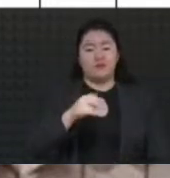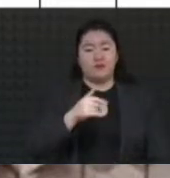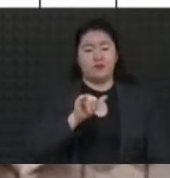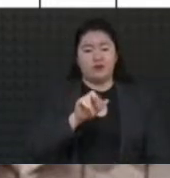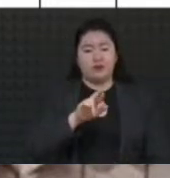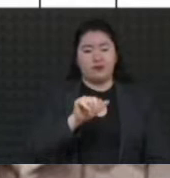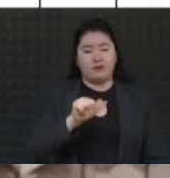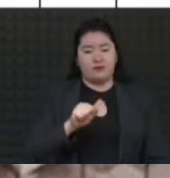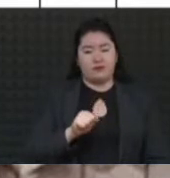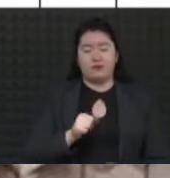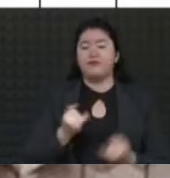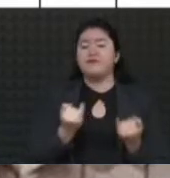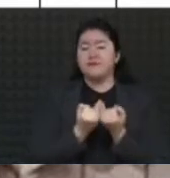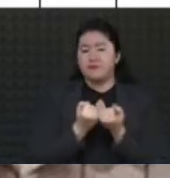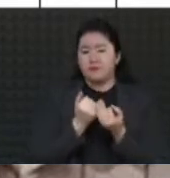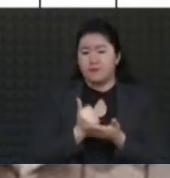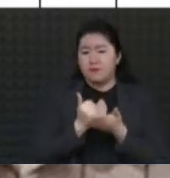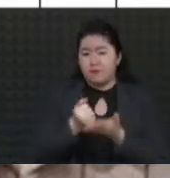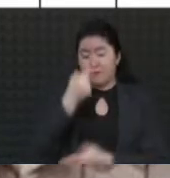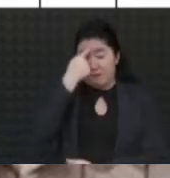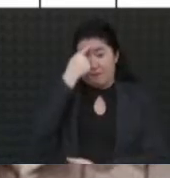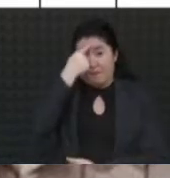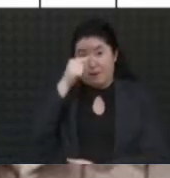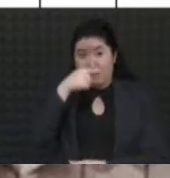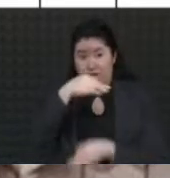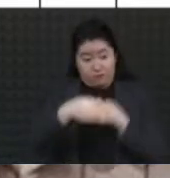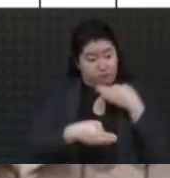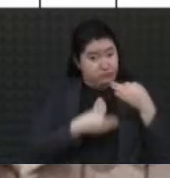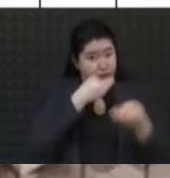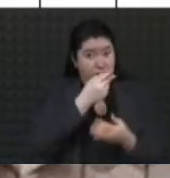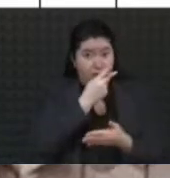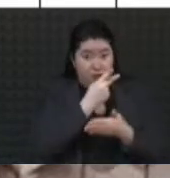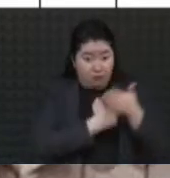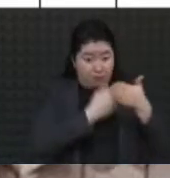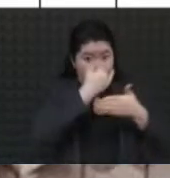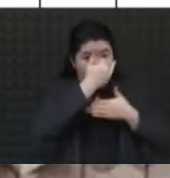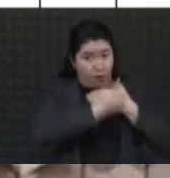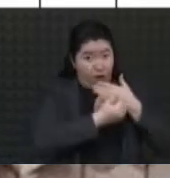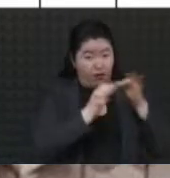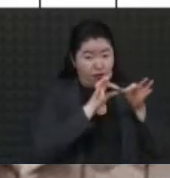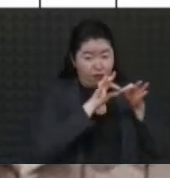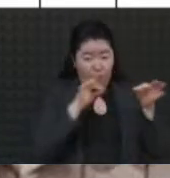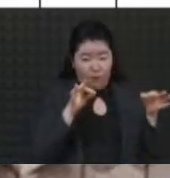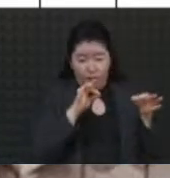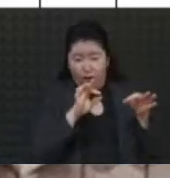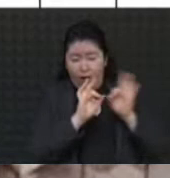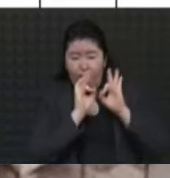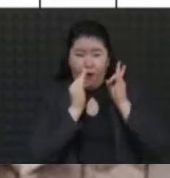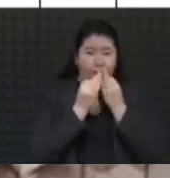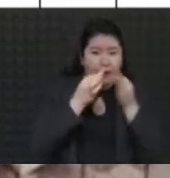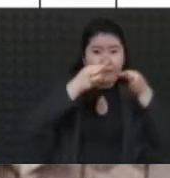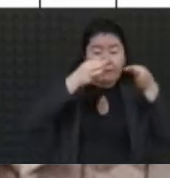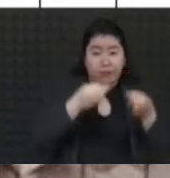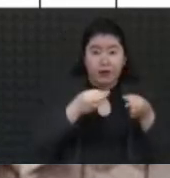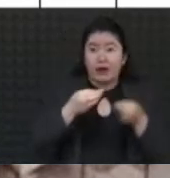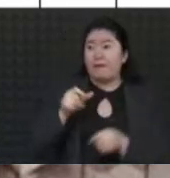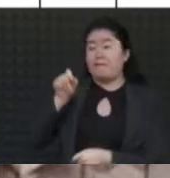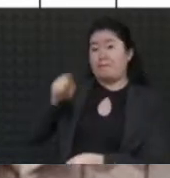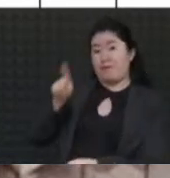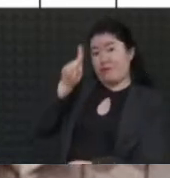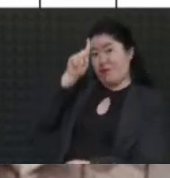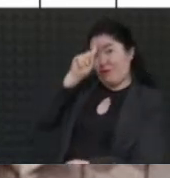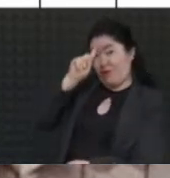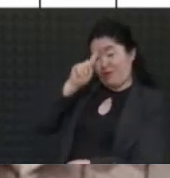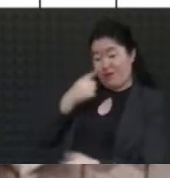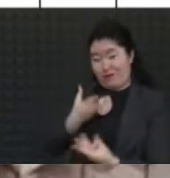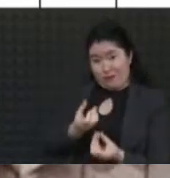a tener el proyecto geométrico, y con estos criterios de diseño, con estos planteamientos que hizo el comité técnico, llegaremos a un proyecto